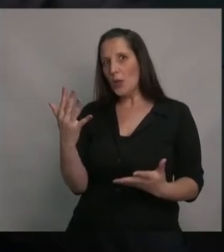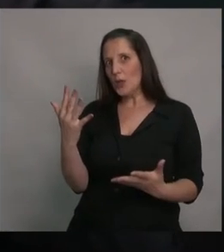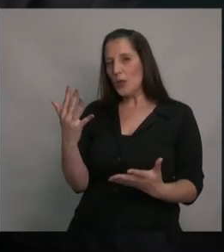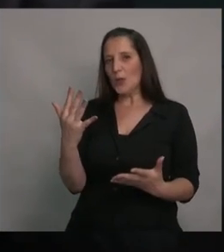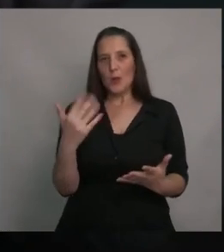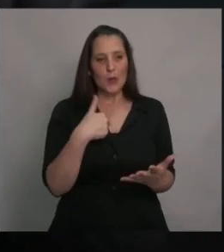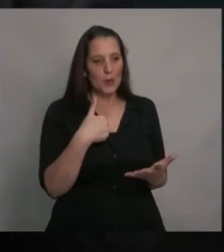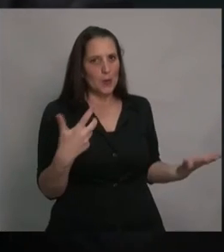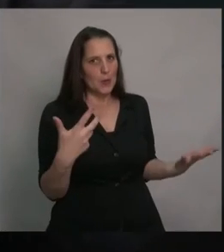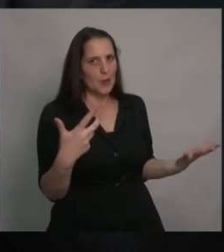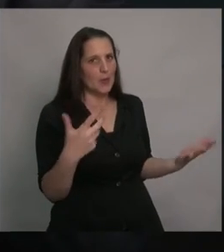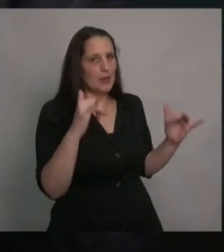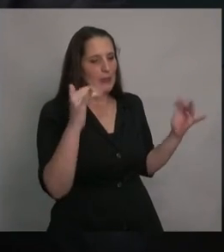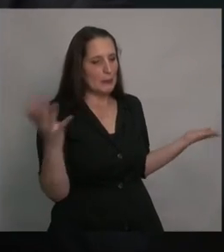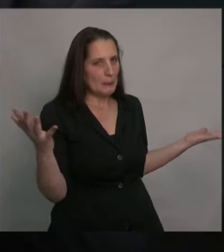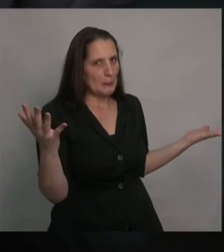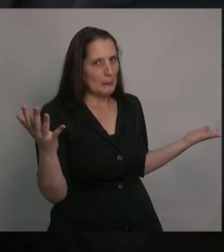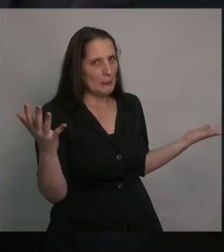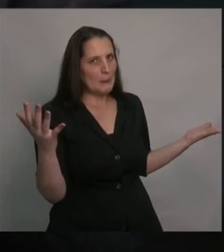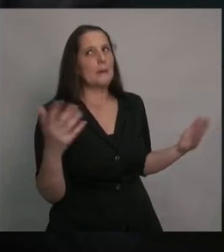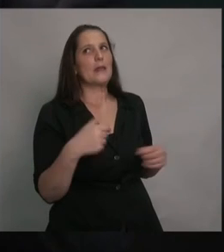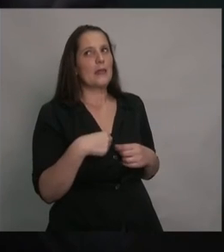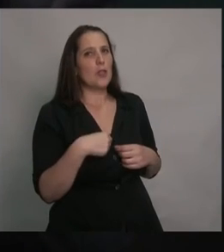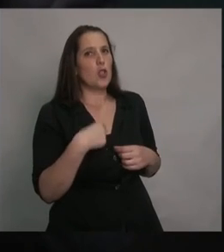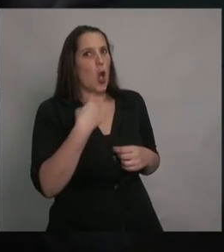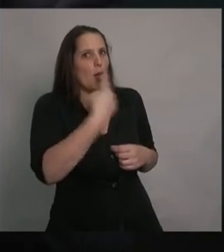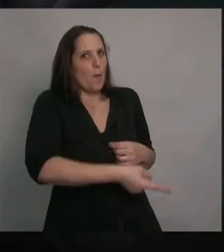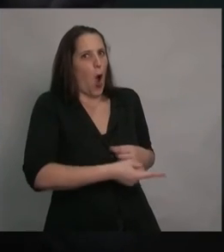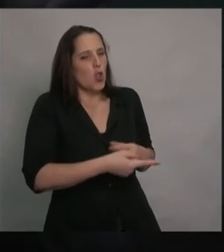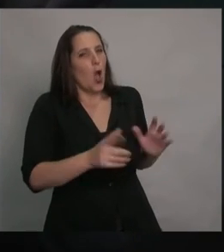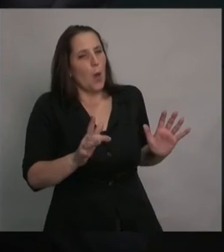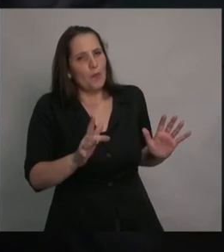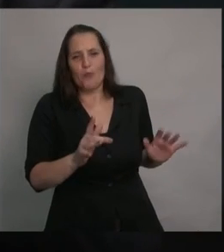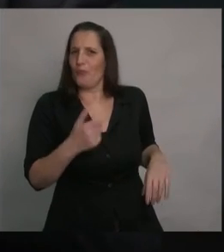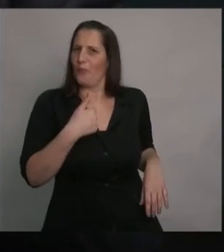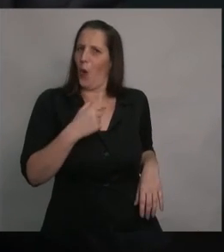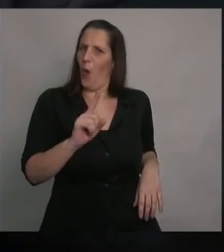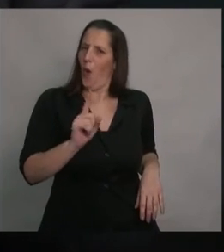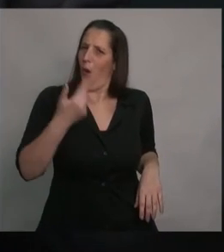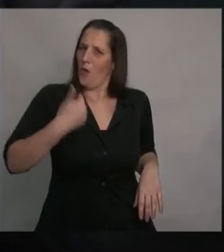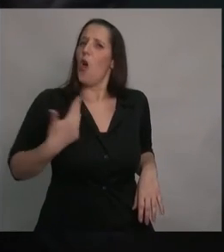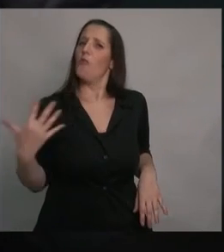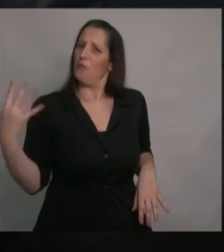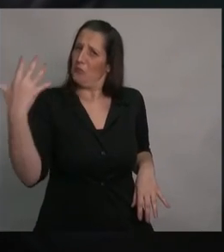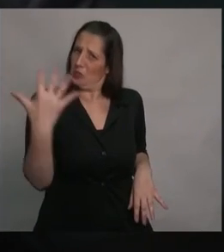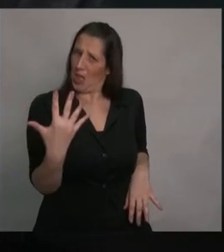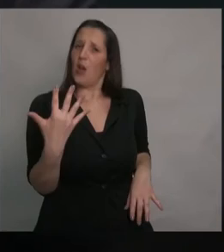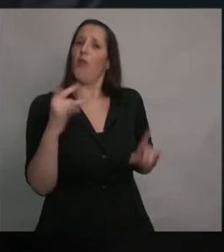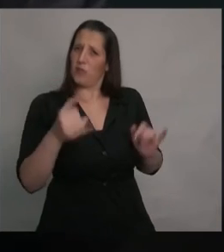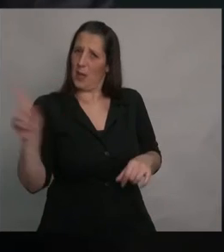hombre en el piso, qué sé yo. Y entonces yo le respondo, le digo, mira, no, yo soy uno de los 5 hombres de